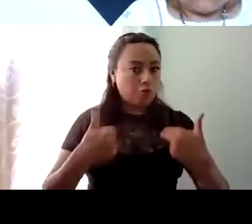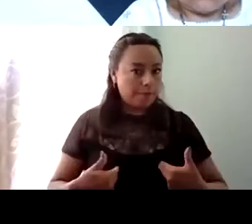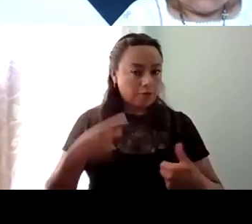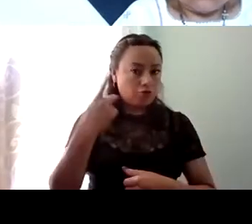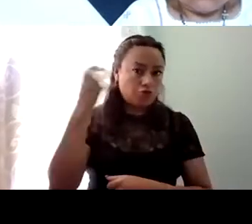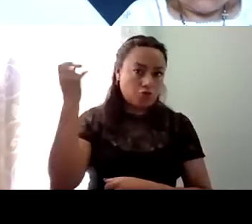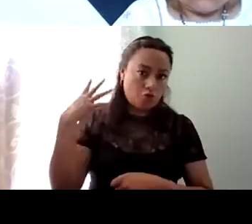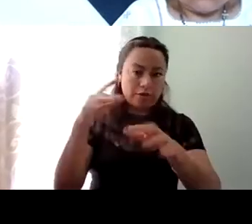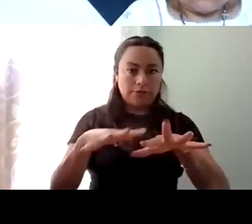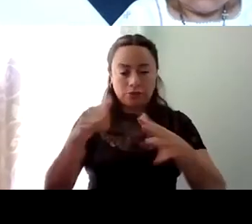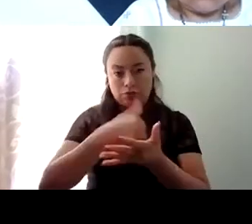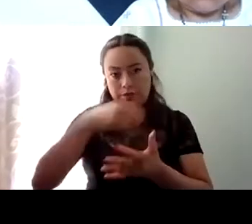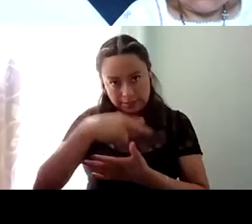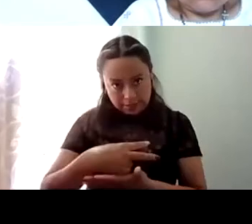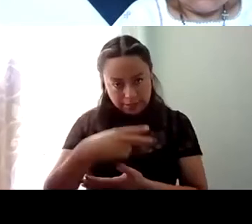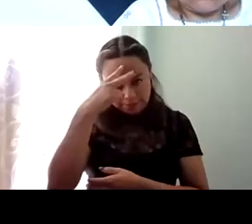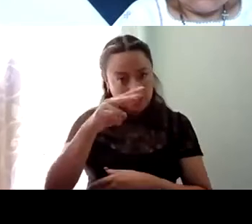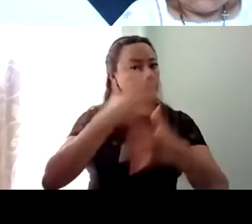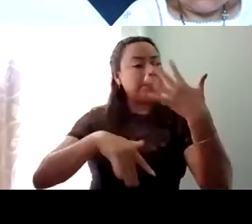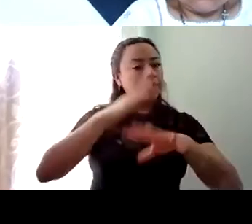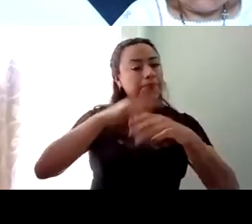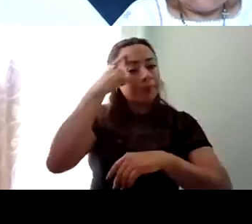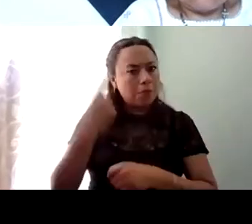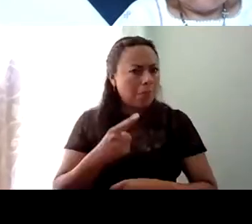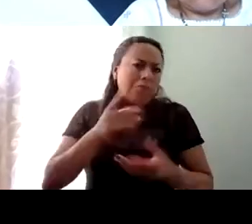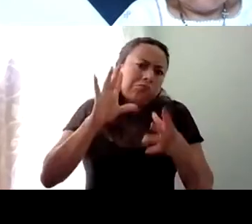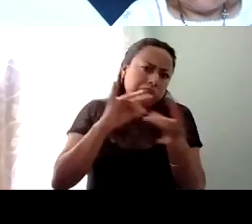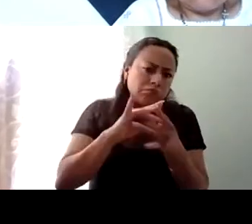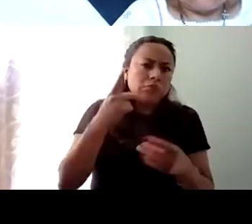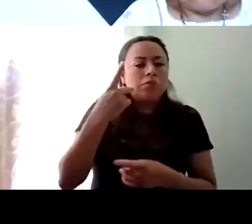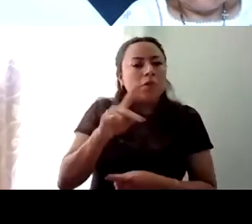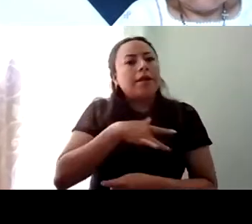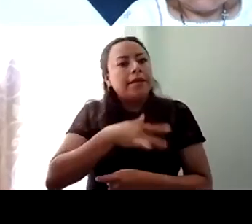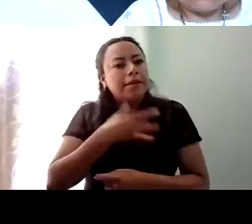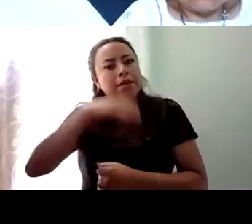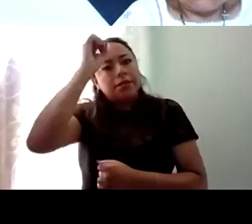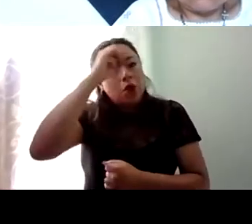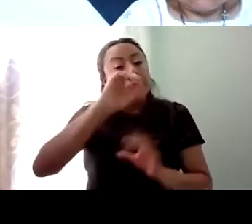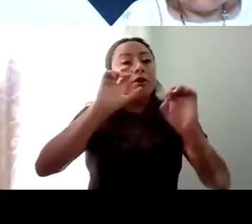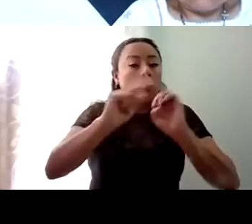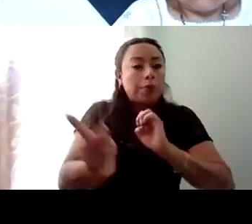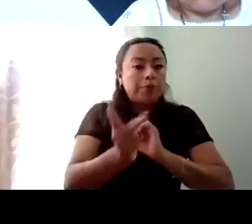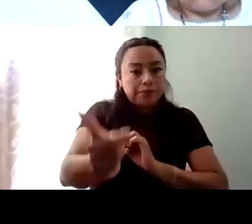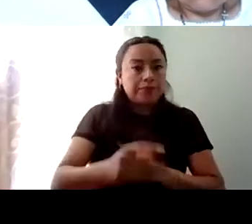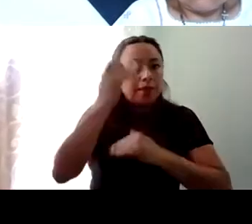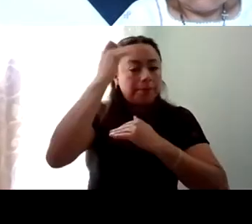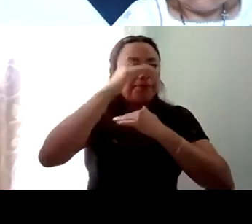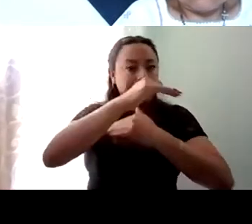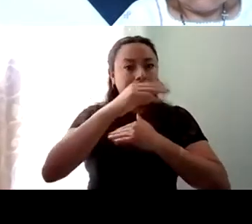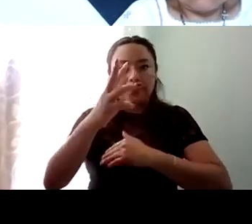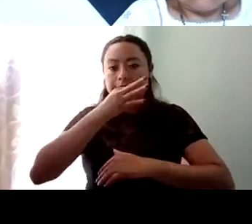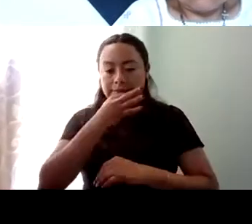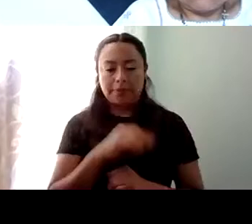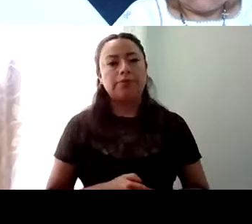para expresar su postura o bien realizar alguna pregunta a la persona entrevistada en un tiempo no mayor de 3 minutos en el orden